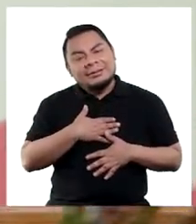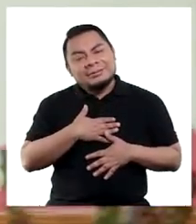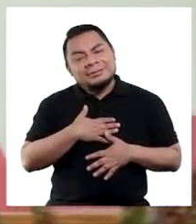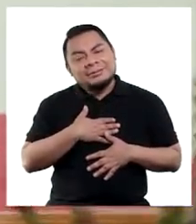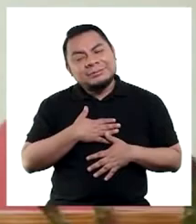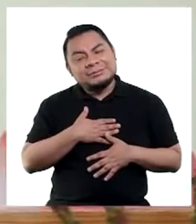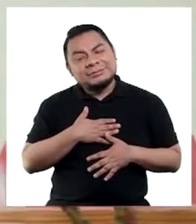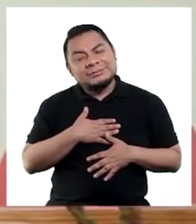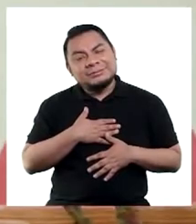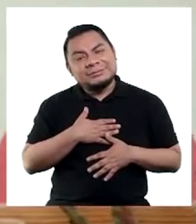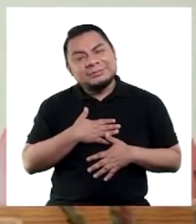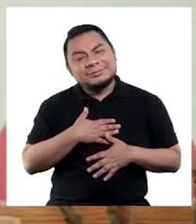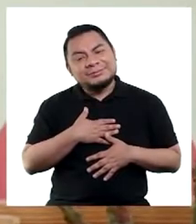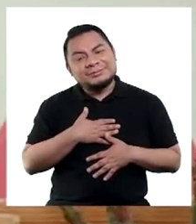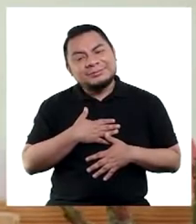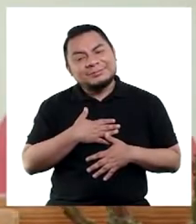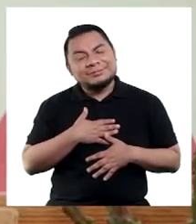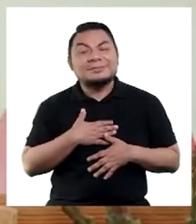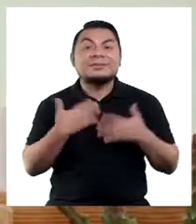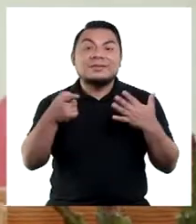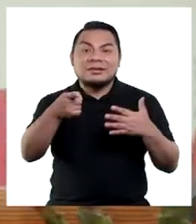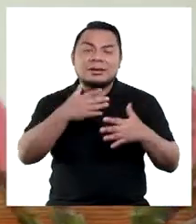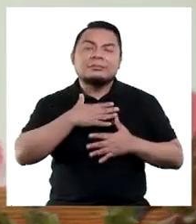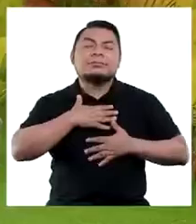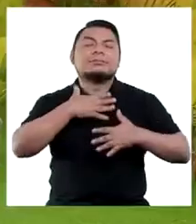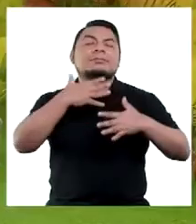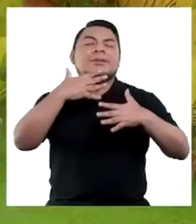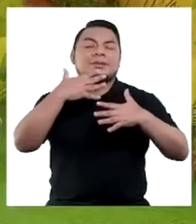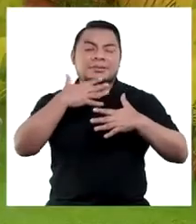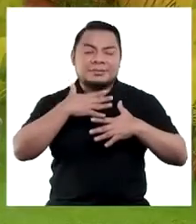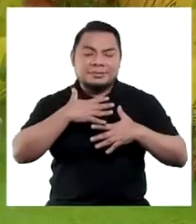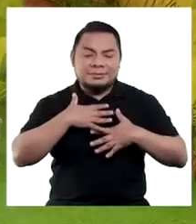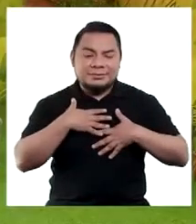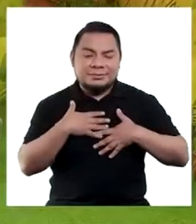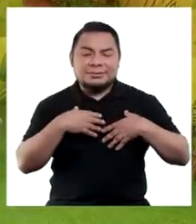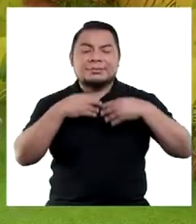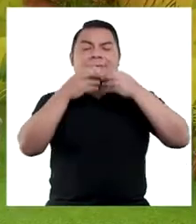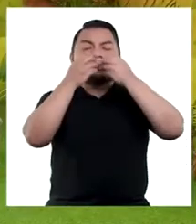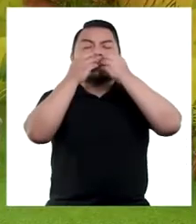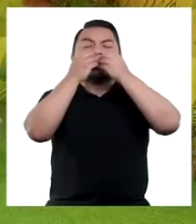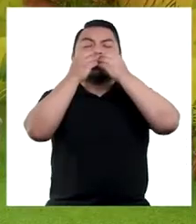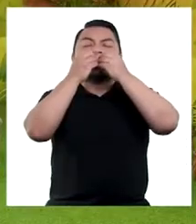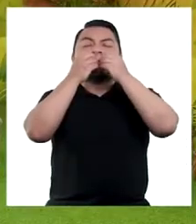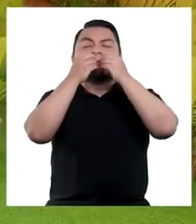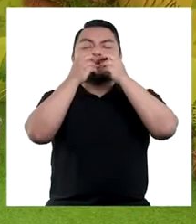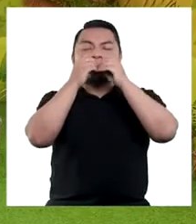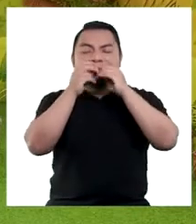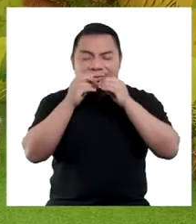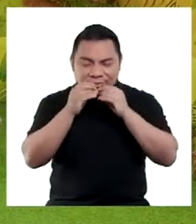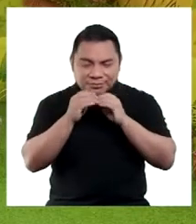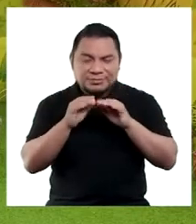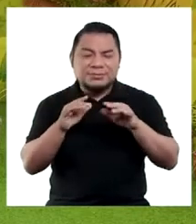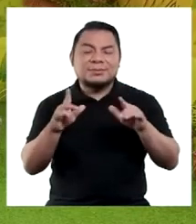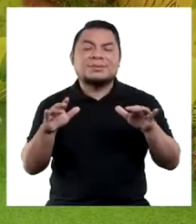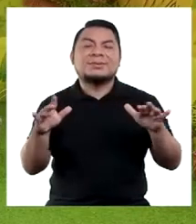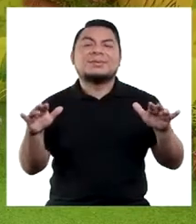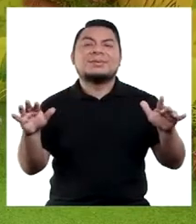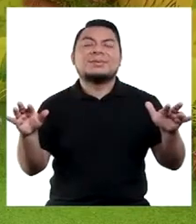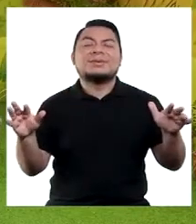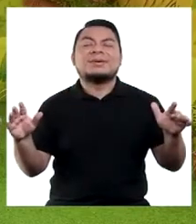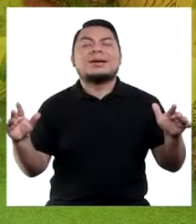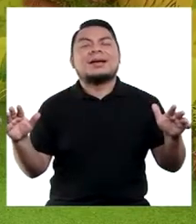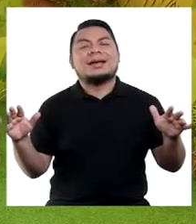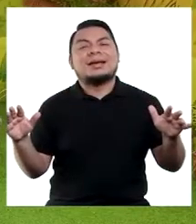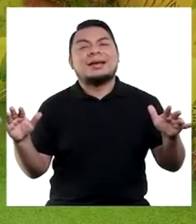vamos a inhalar y exhalar y nada y